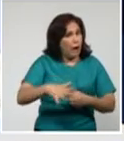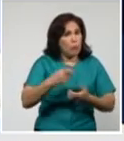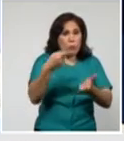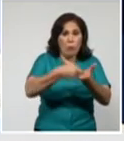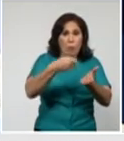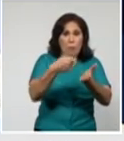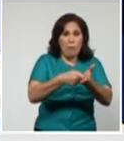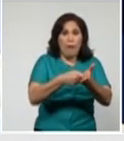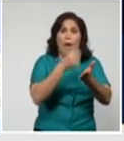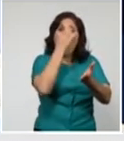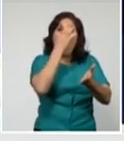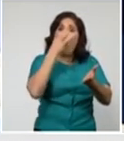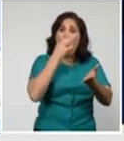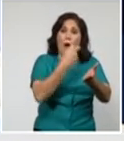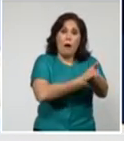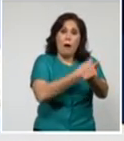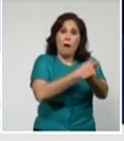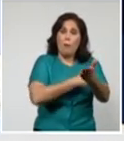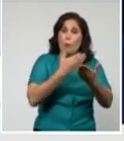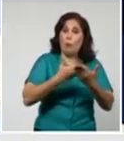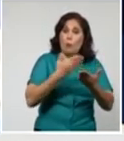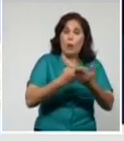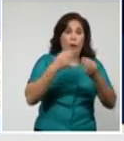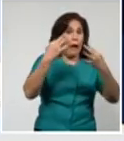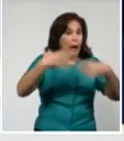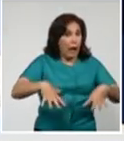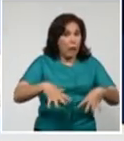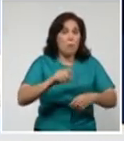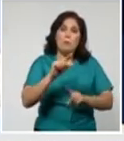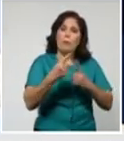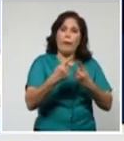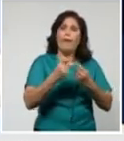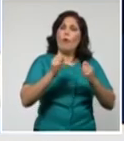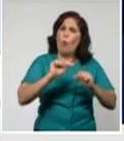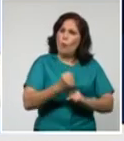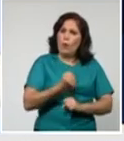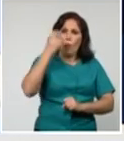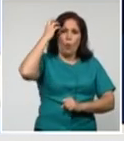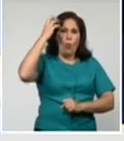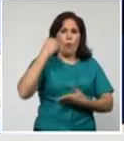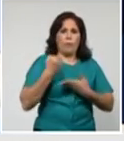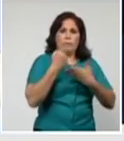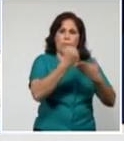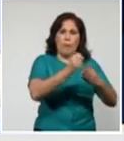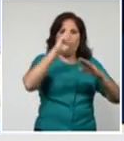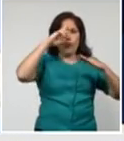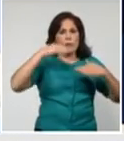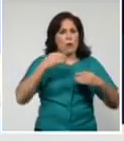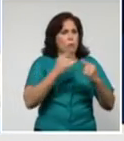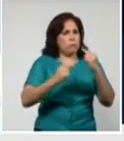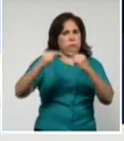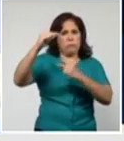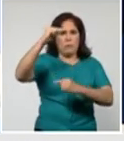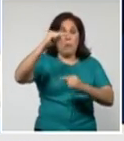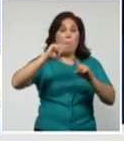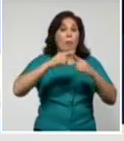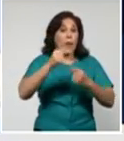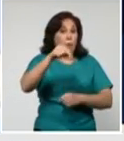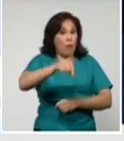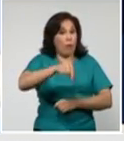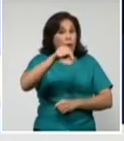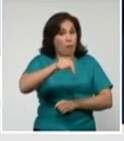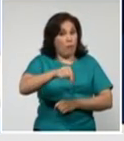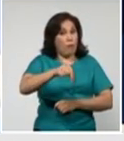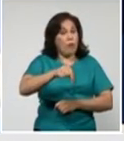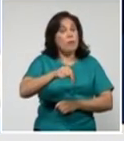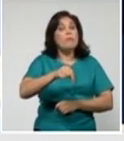del precio de todas estas pruebas, pero no escatima por la salud del pueblo. Pero bueno, ahora viene la parte